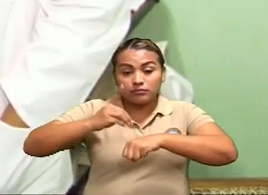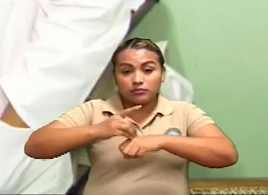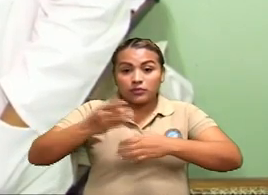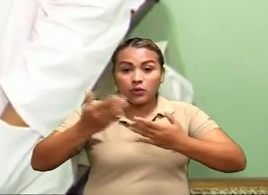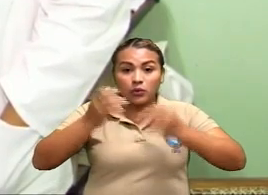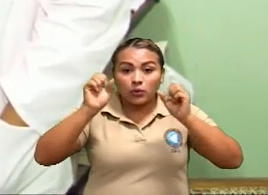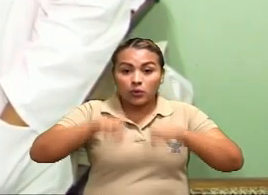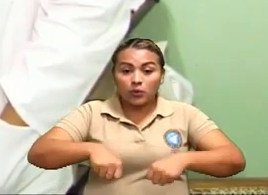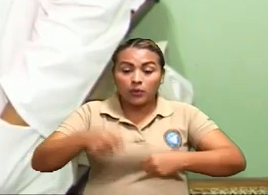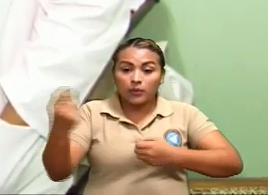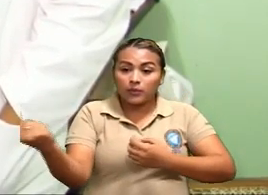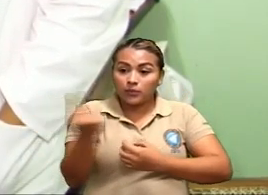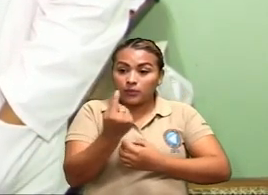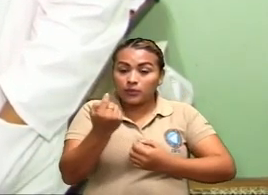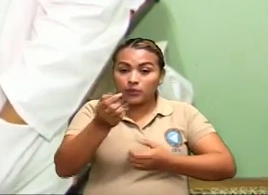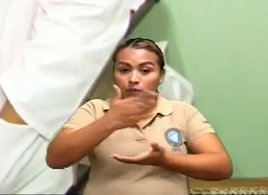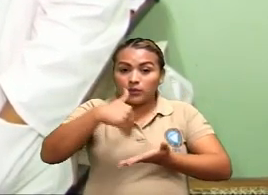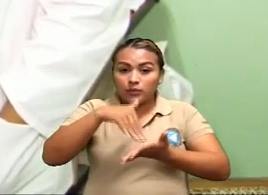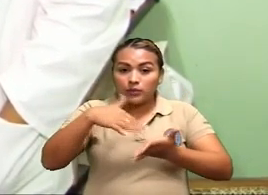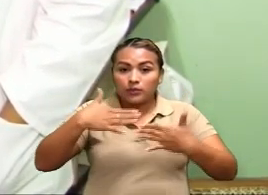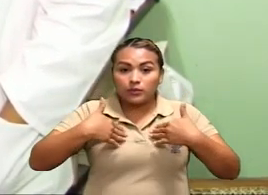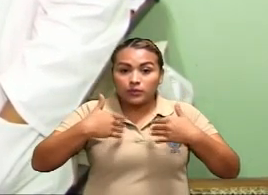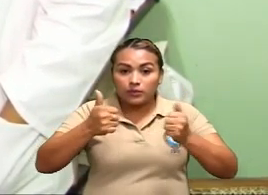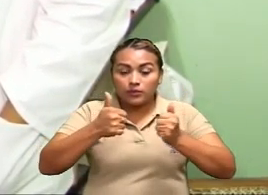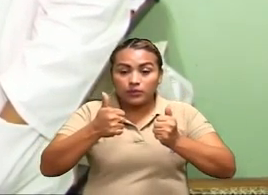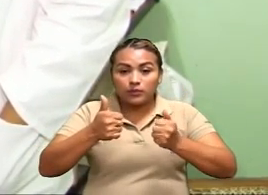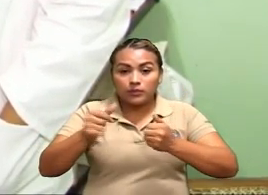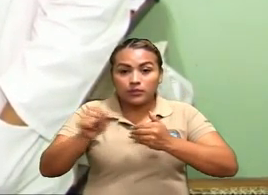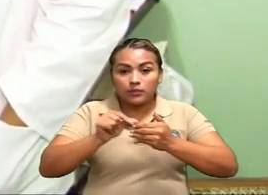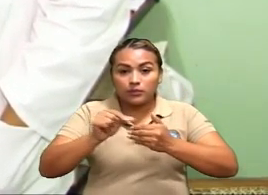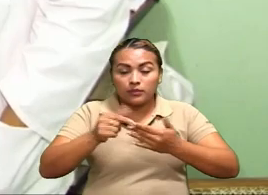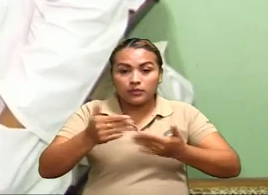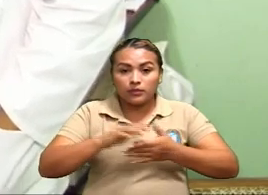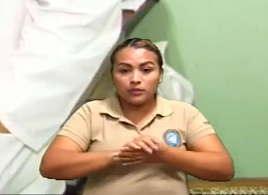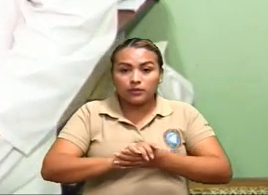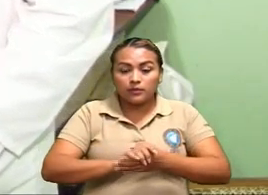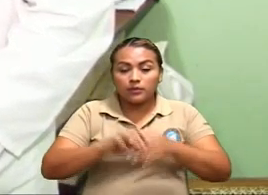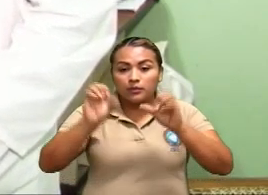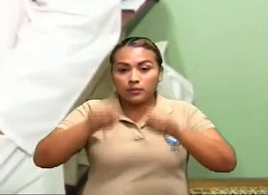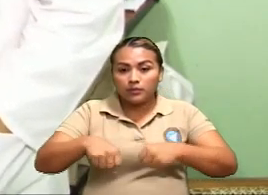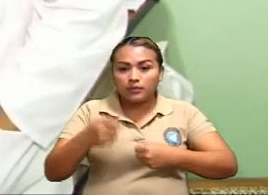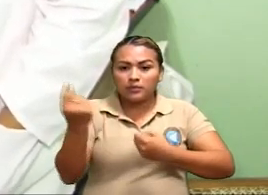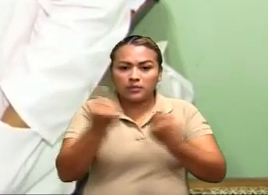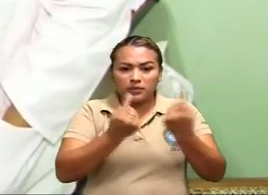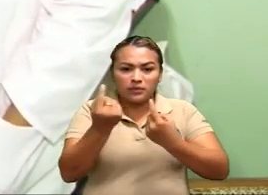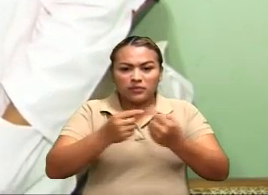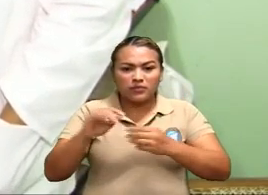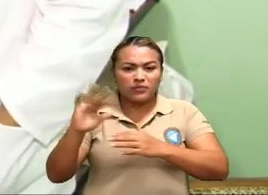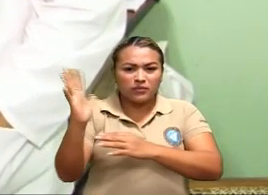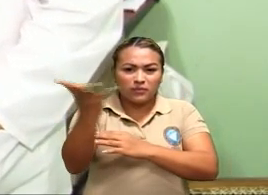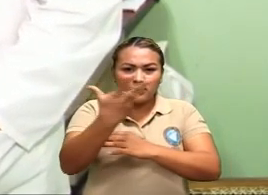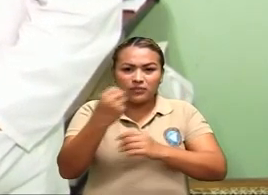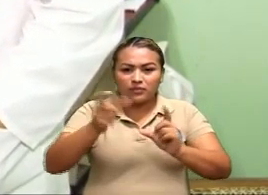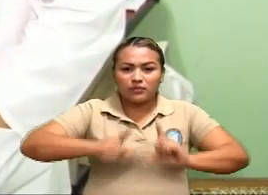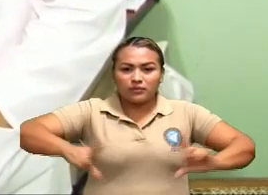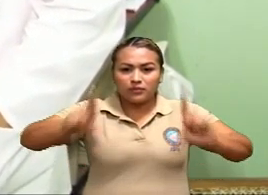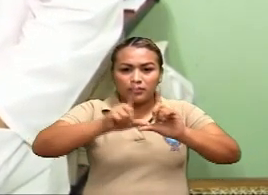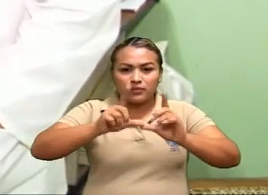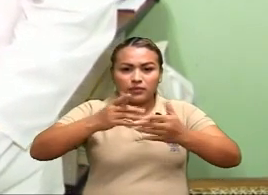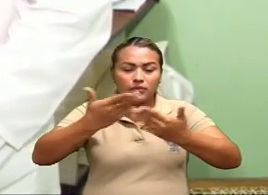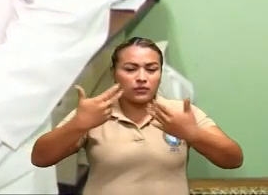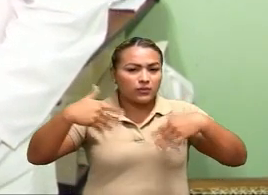venir a este centro de salud? ¿Cómo puede acercarse? ¿Verdad? Pueden acercarse. En todos los distritos tenemos nutricionistas,